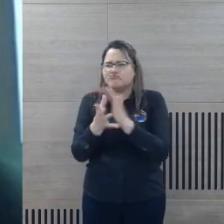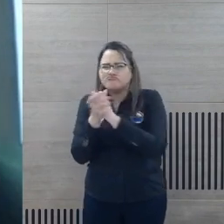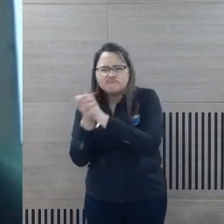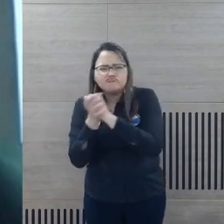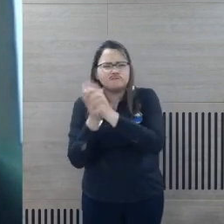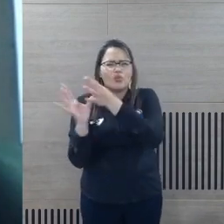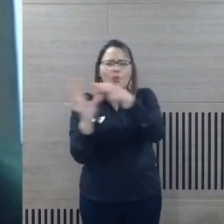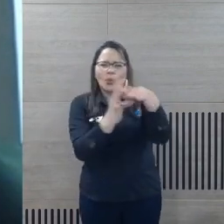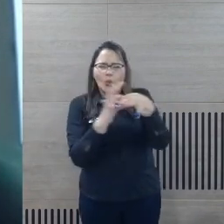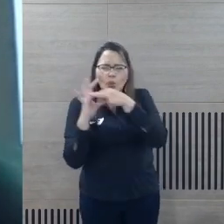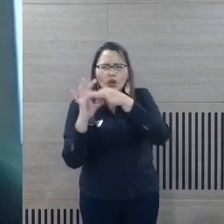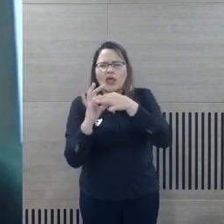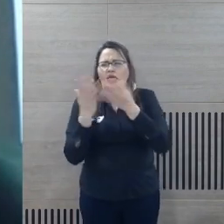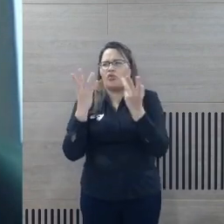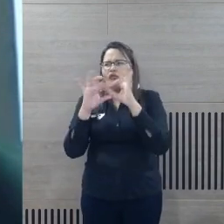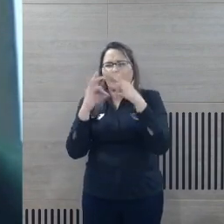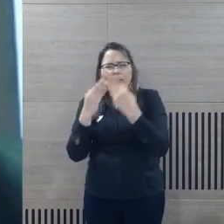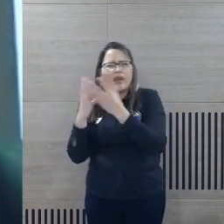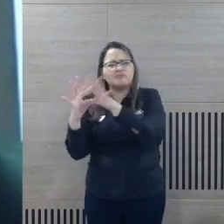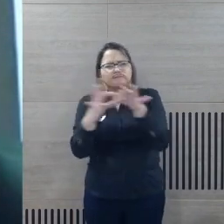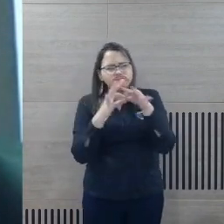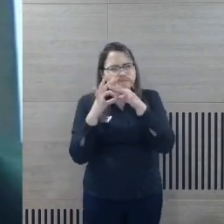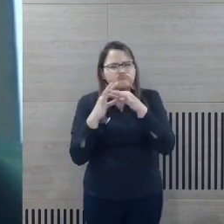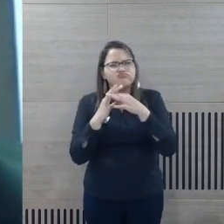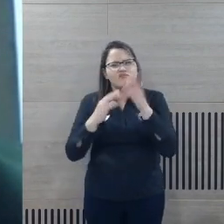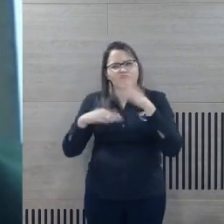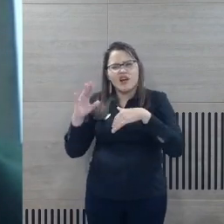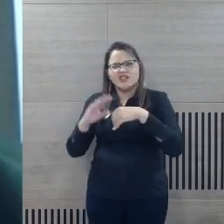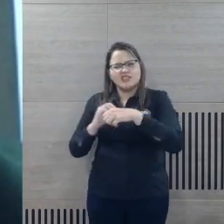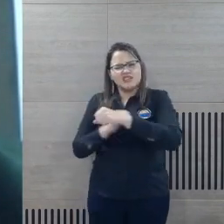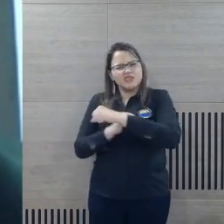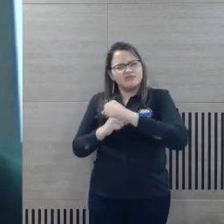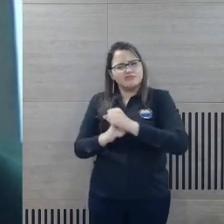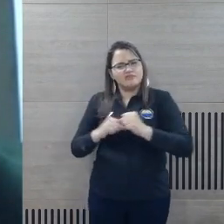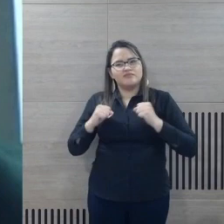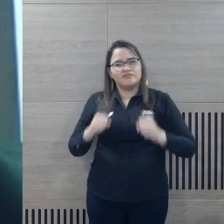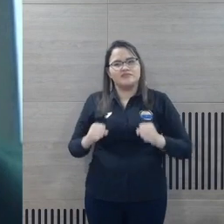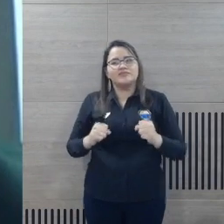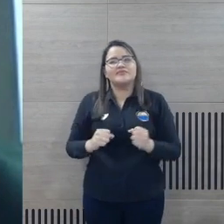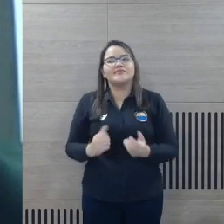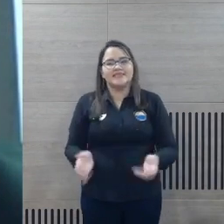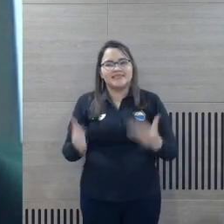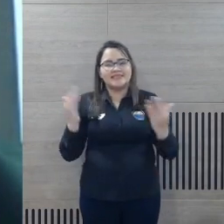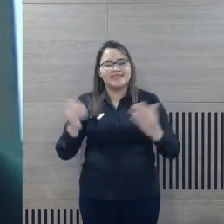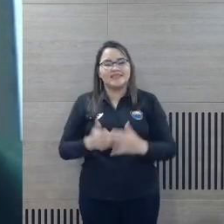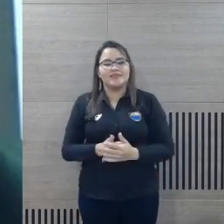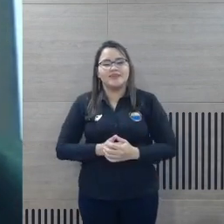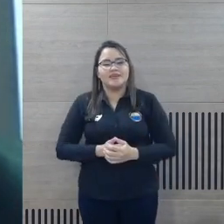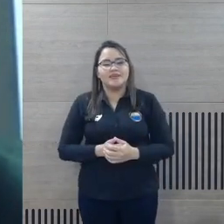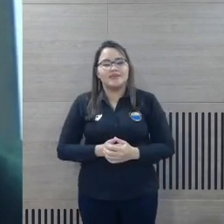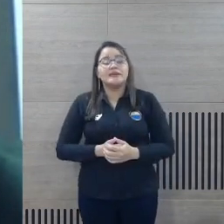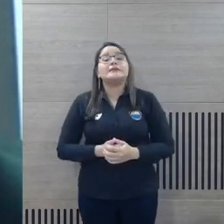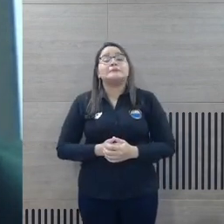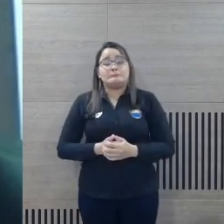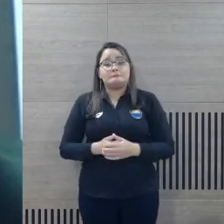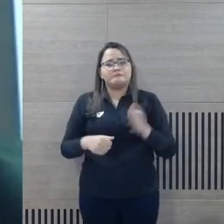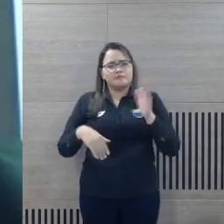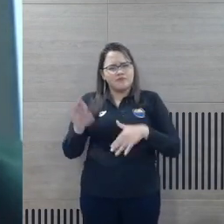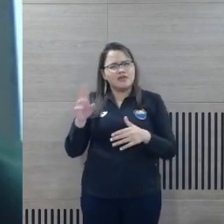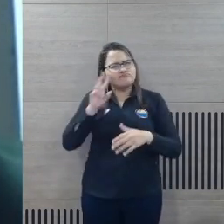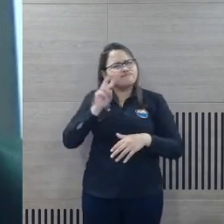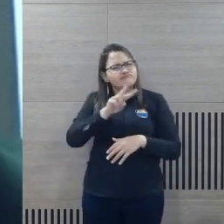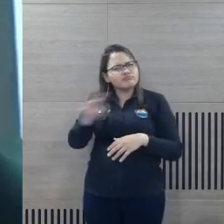acción transformadora y enriquecedora. La capacidad de resiliencia se ha convertido en lienzos en donde todos